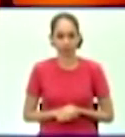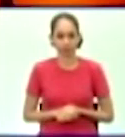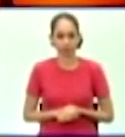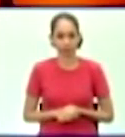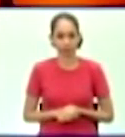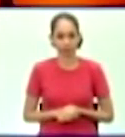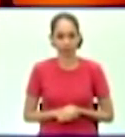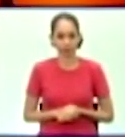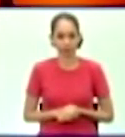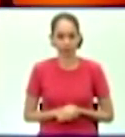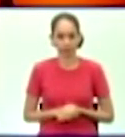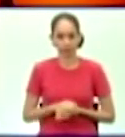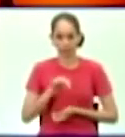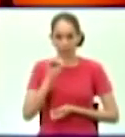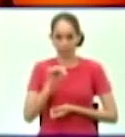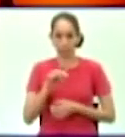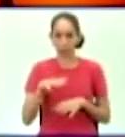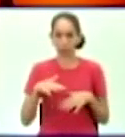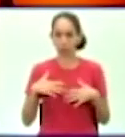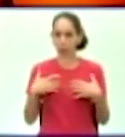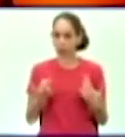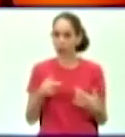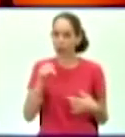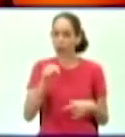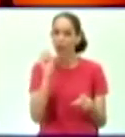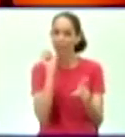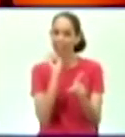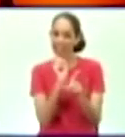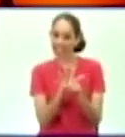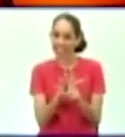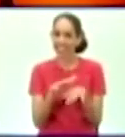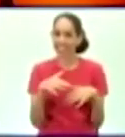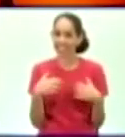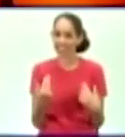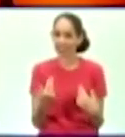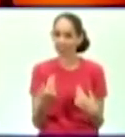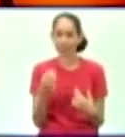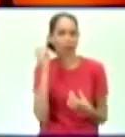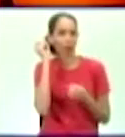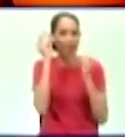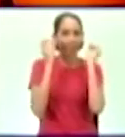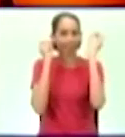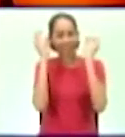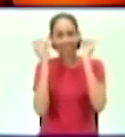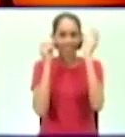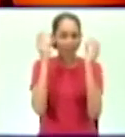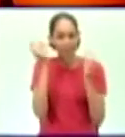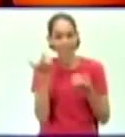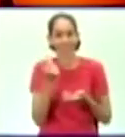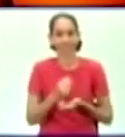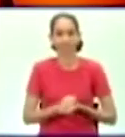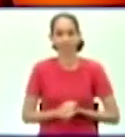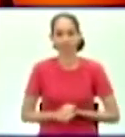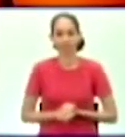procedimientos. Entonces, comencemos a reactivar nuestro